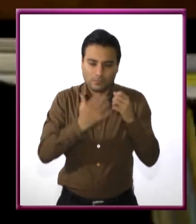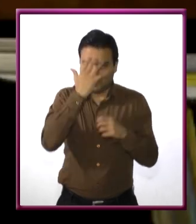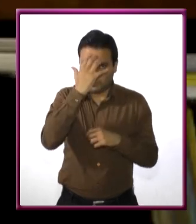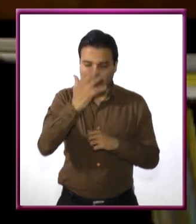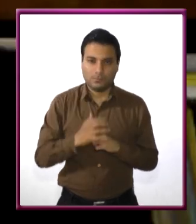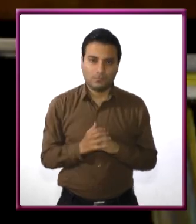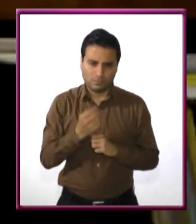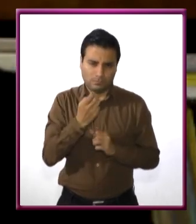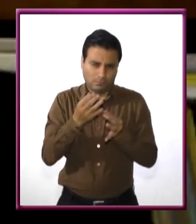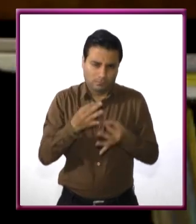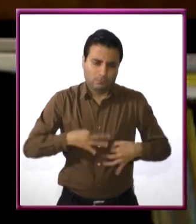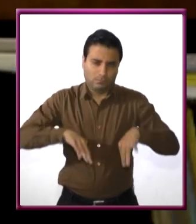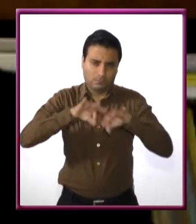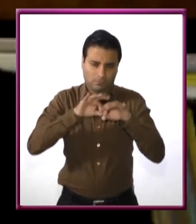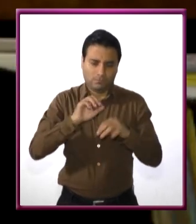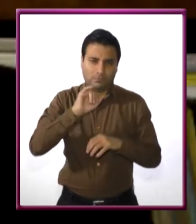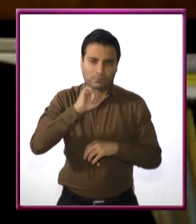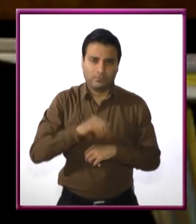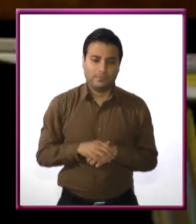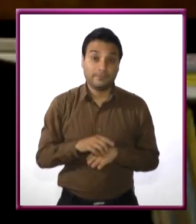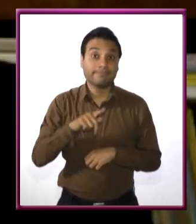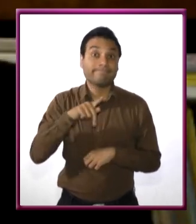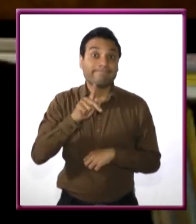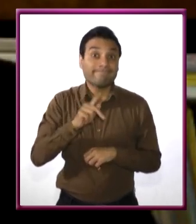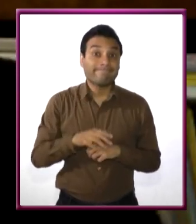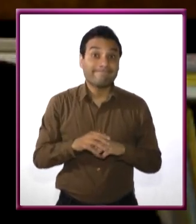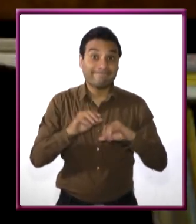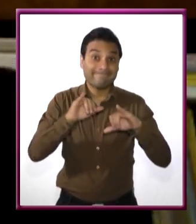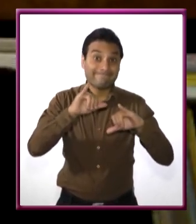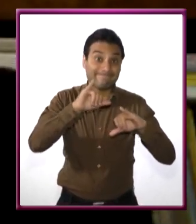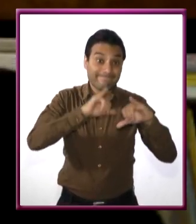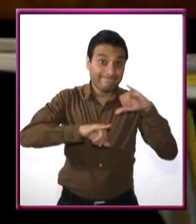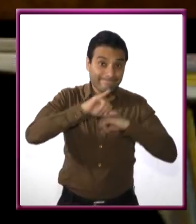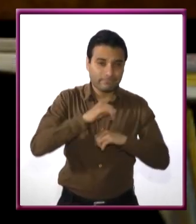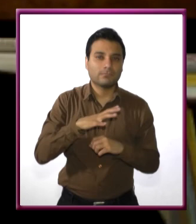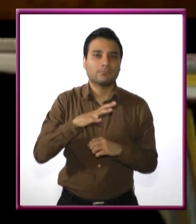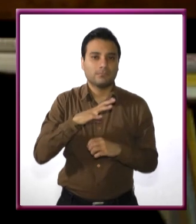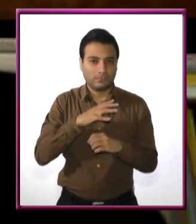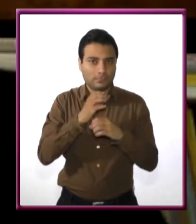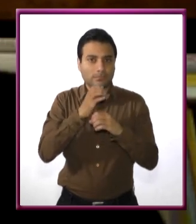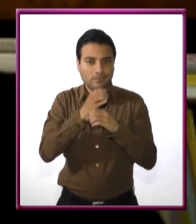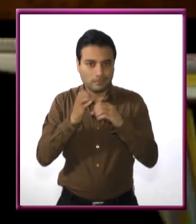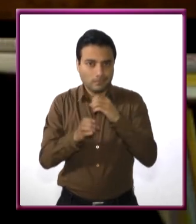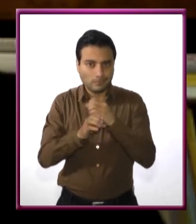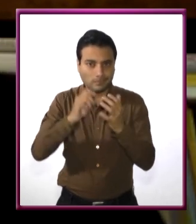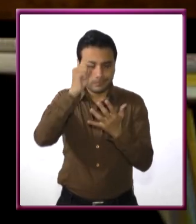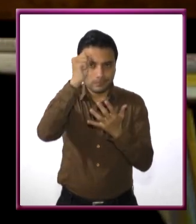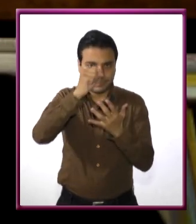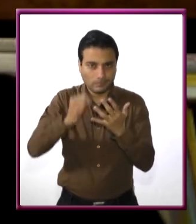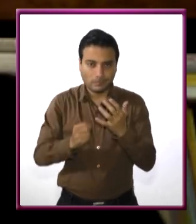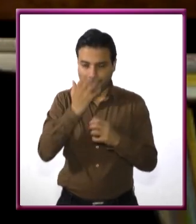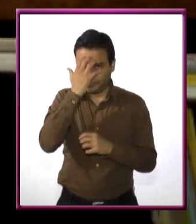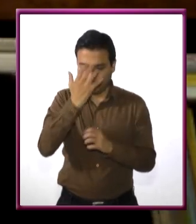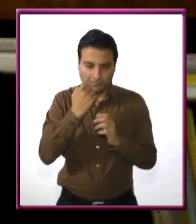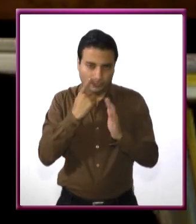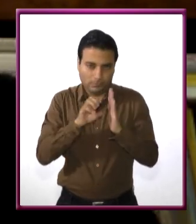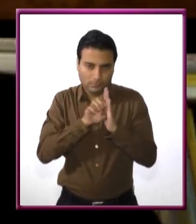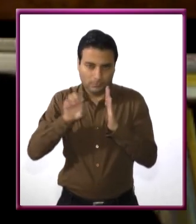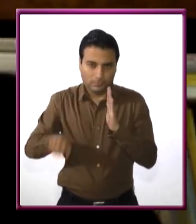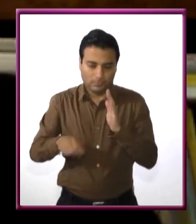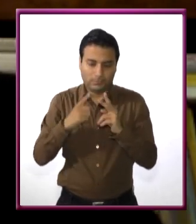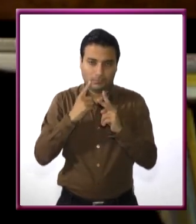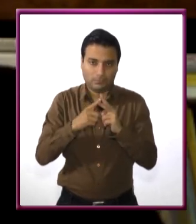serio. Y creo que eso es importante. Pero además de la ciencia, hay otras cosas que también vale la pena tomarse en serio, como